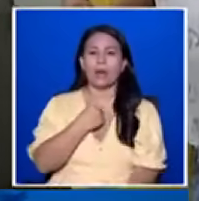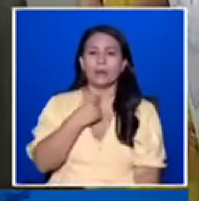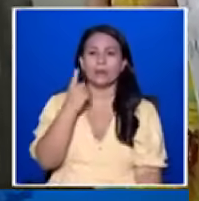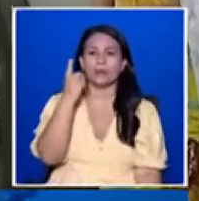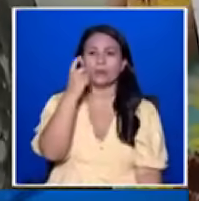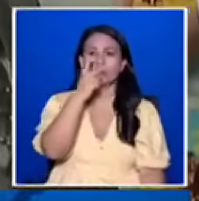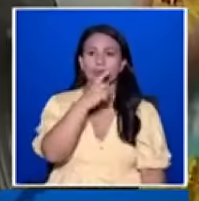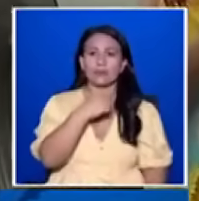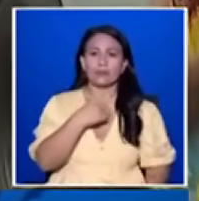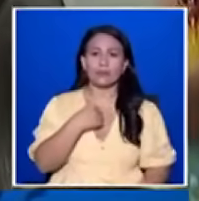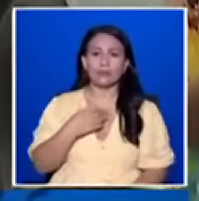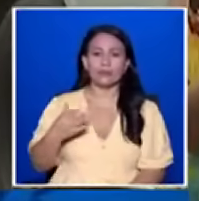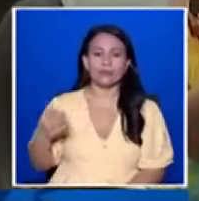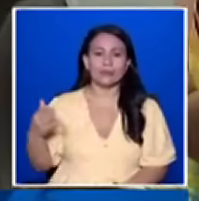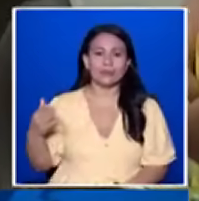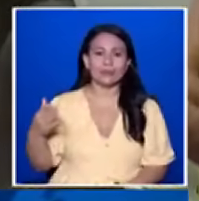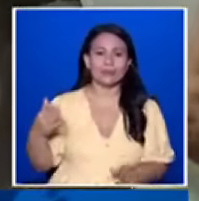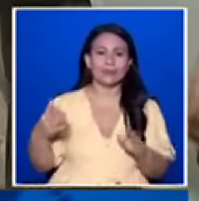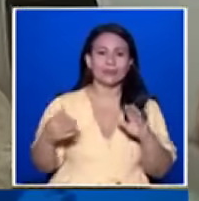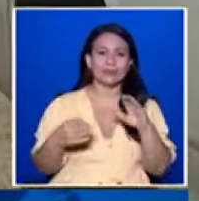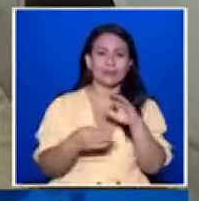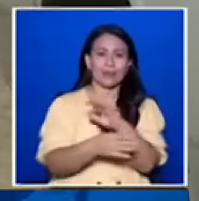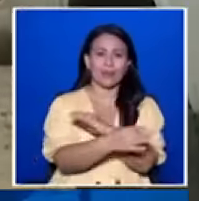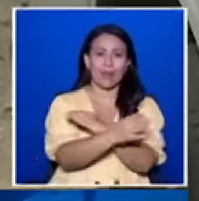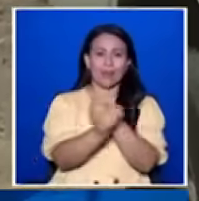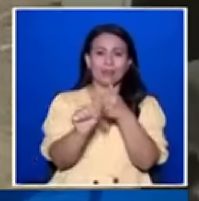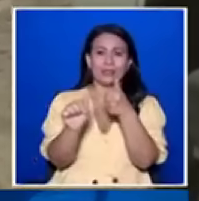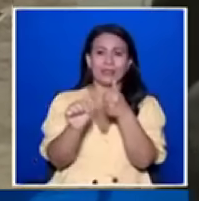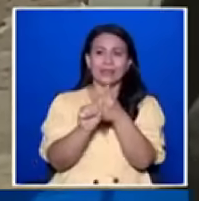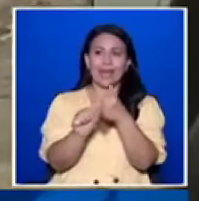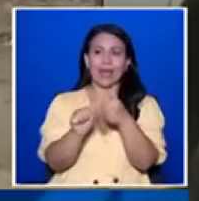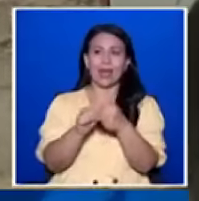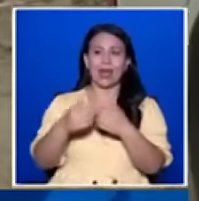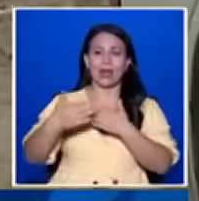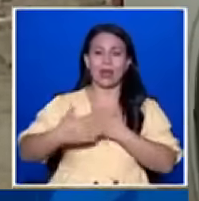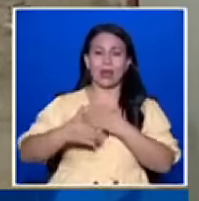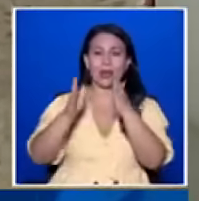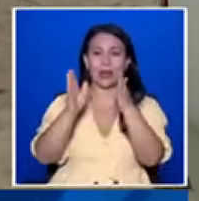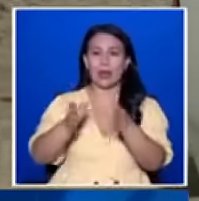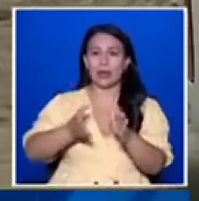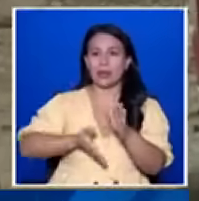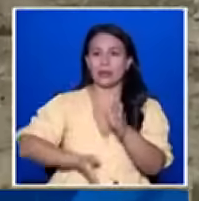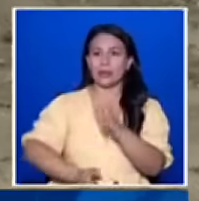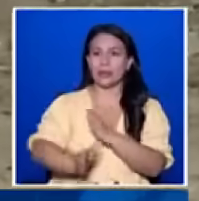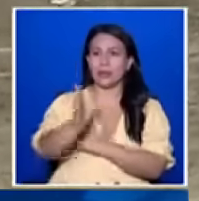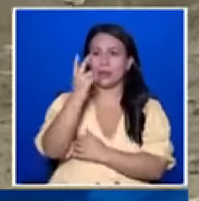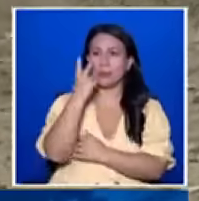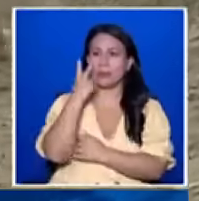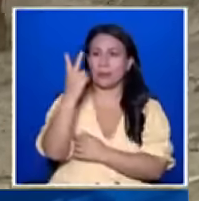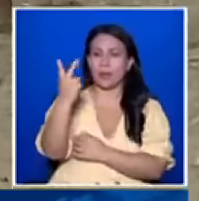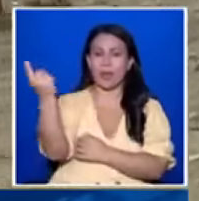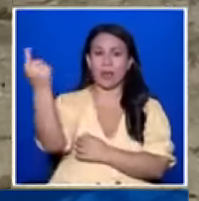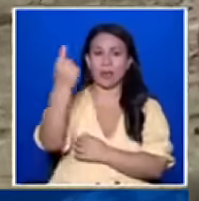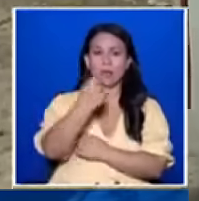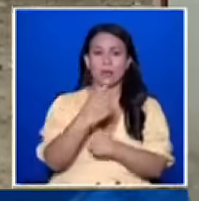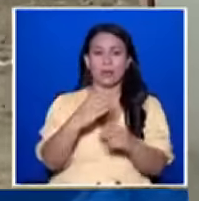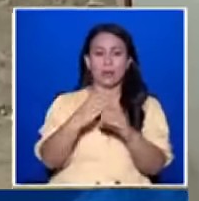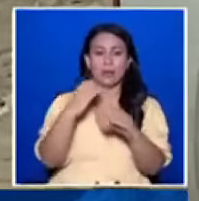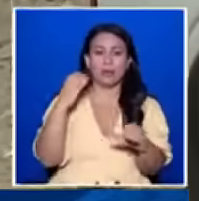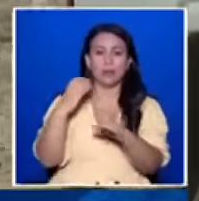dificultad entramos hasta acá, y eso que estamos cerca realmente de una principal que se ve al fondo. Ahora, acá viene el bus